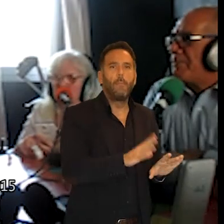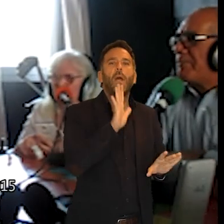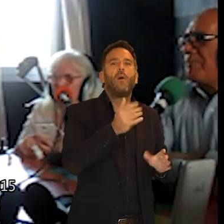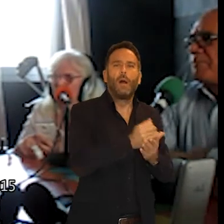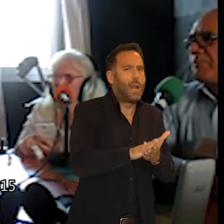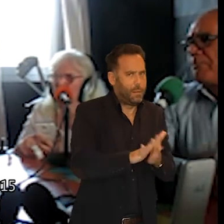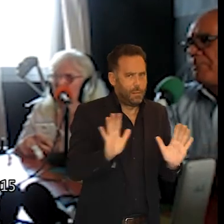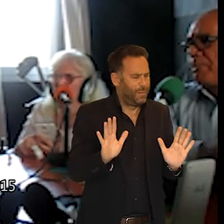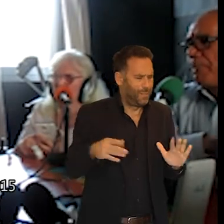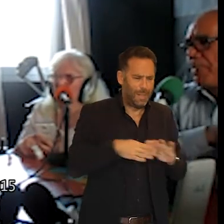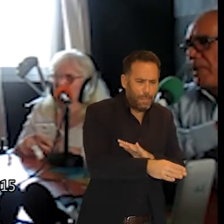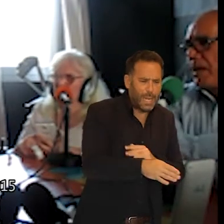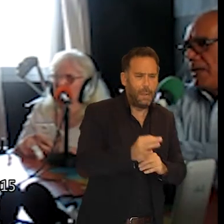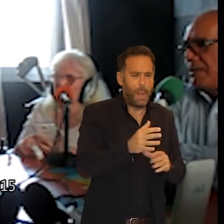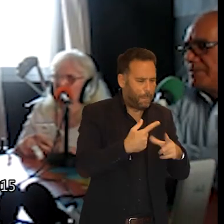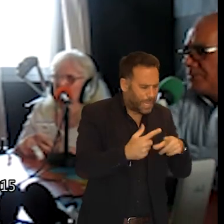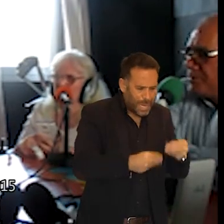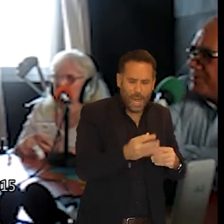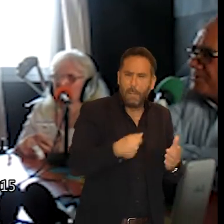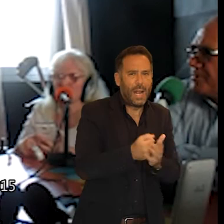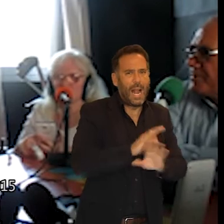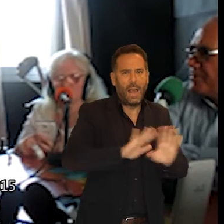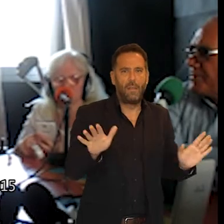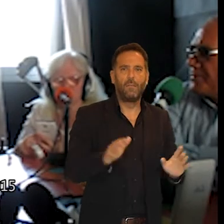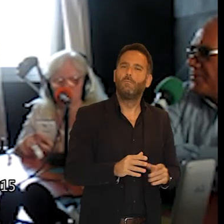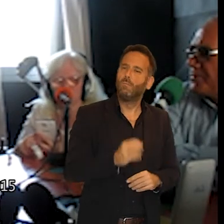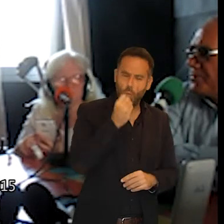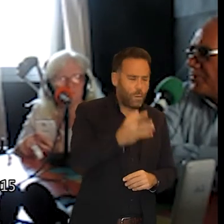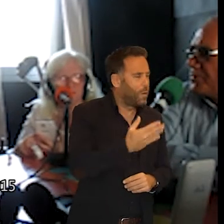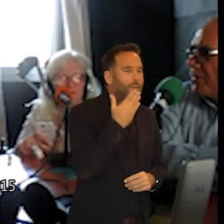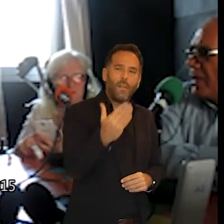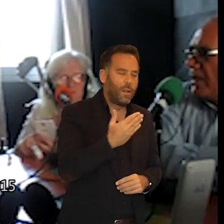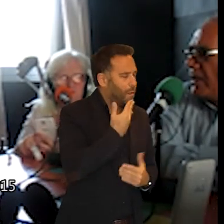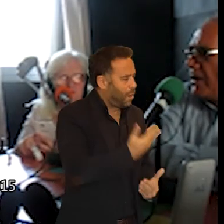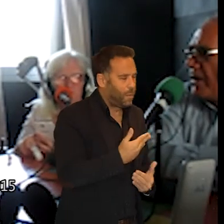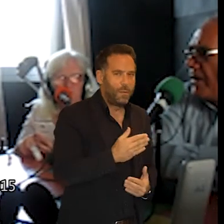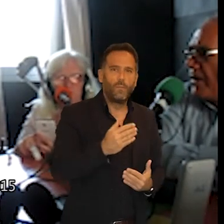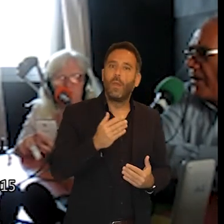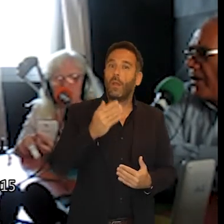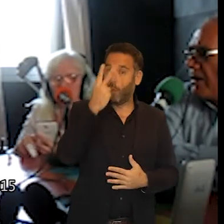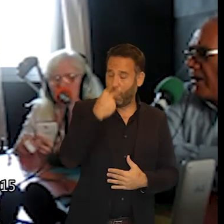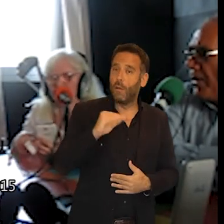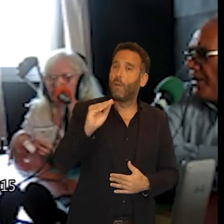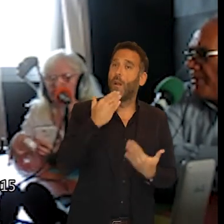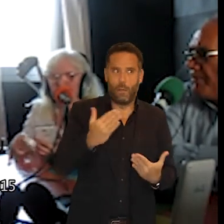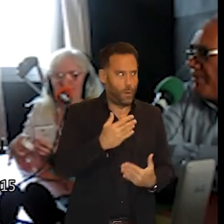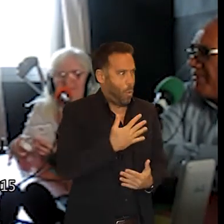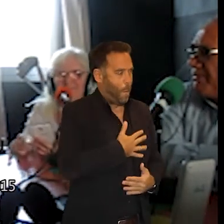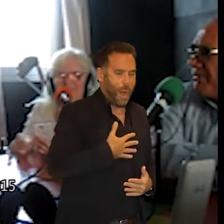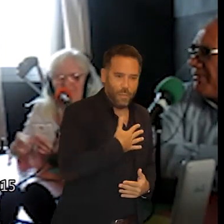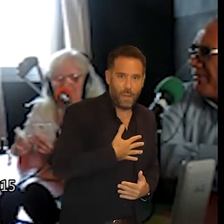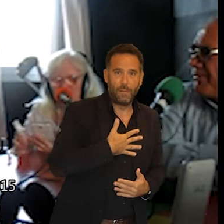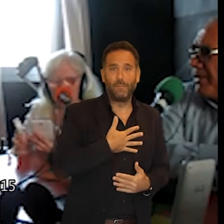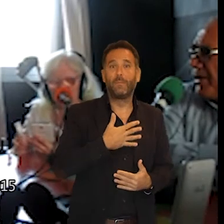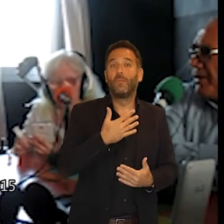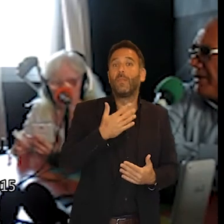por acudir, estupendo. Ni por nada. Pues muchas gracias, Pepi. Muy bien, pues muchas gracias, Pepi y Rando, por estar con nosotros. Pues ha sido un placer. Y tenemos los